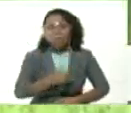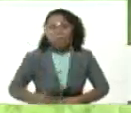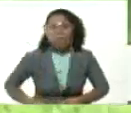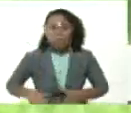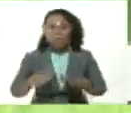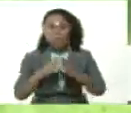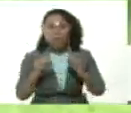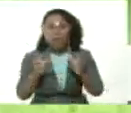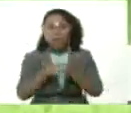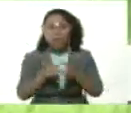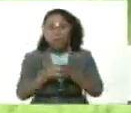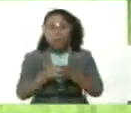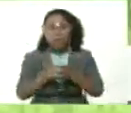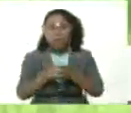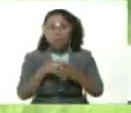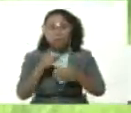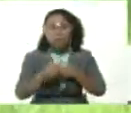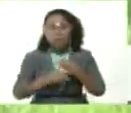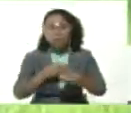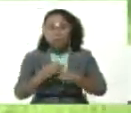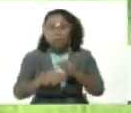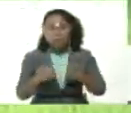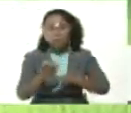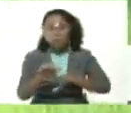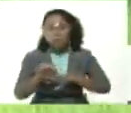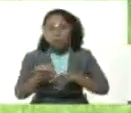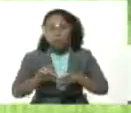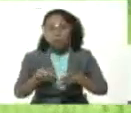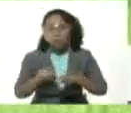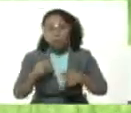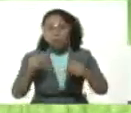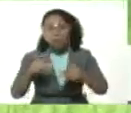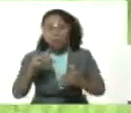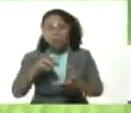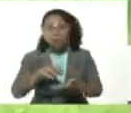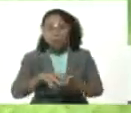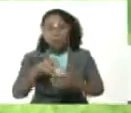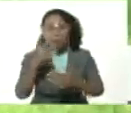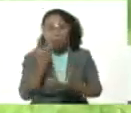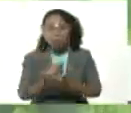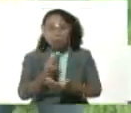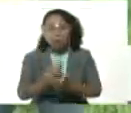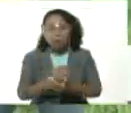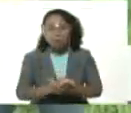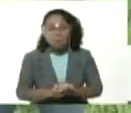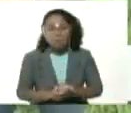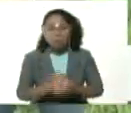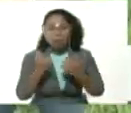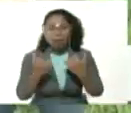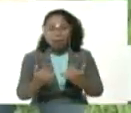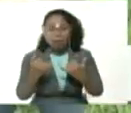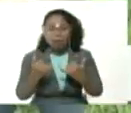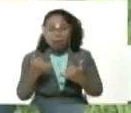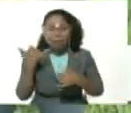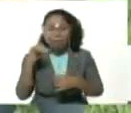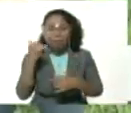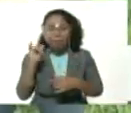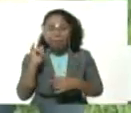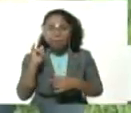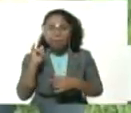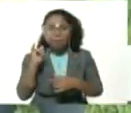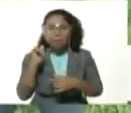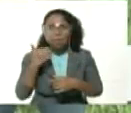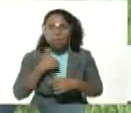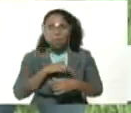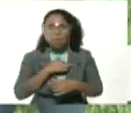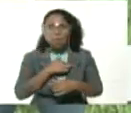todo el equipo de Agropecuaria La Costanera, municipio sedeño del estado Monagas. Actualmente contamos en nuestro